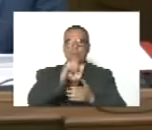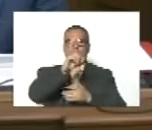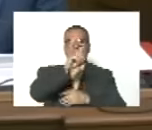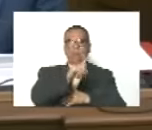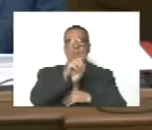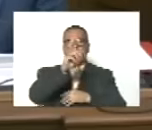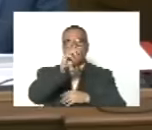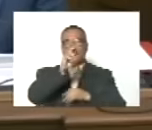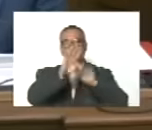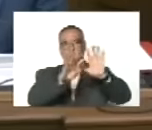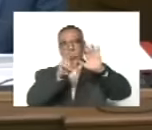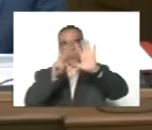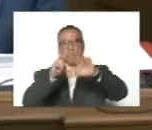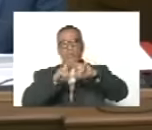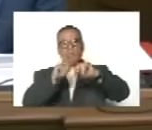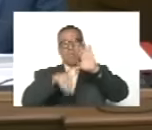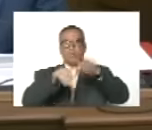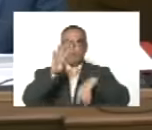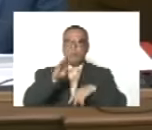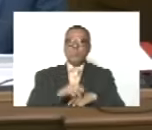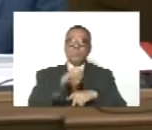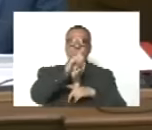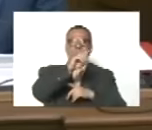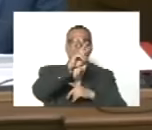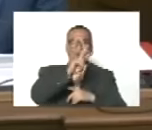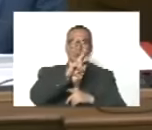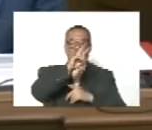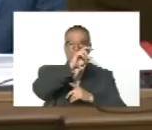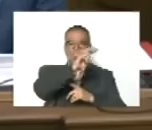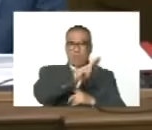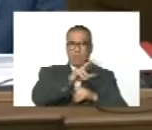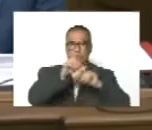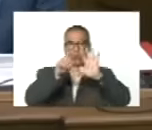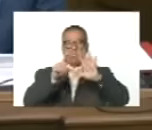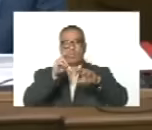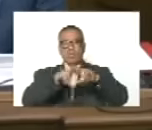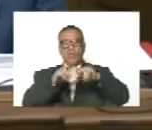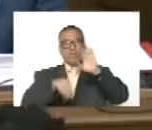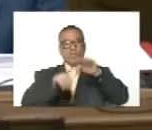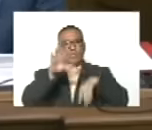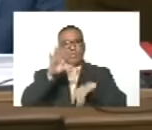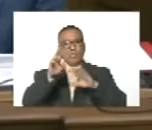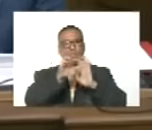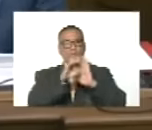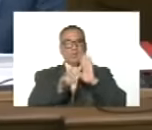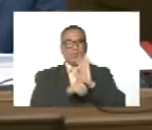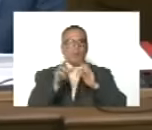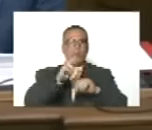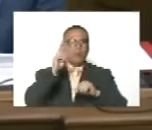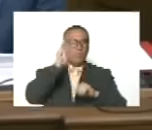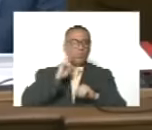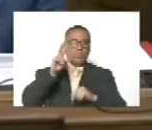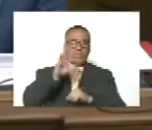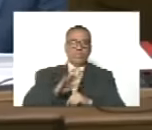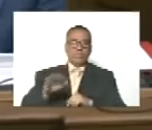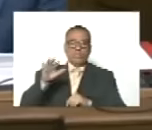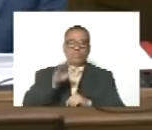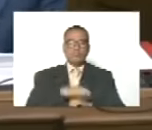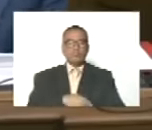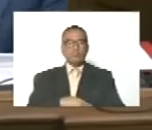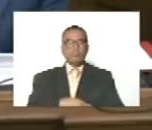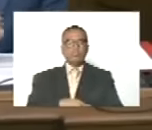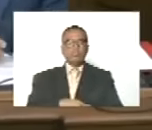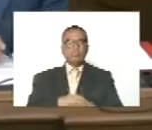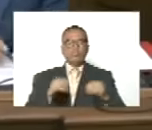artículos 187, numeral 14, y 236, numeral 15, de la Constitución de la República Bolivariana